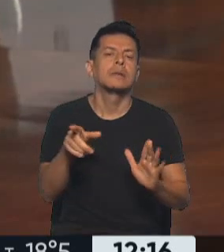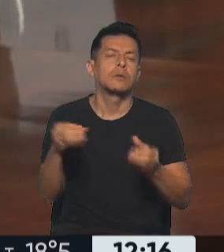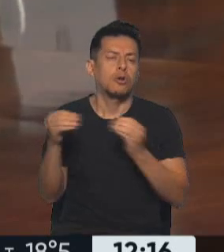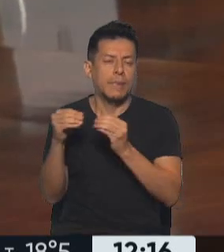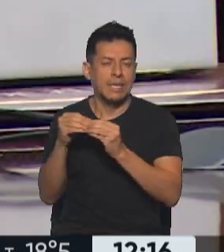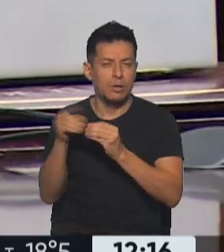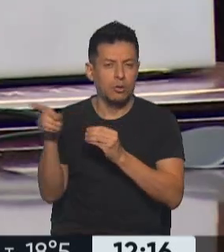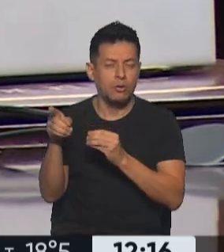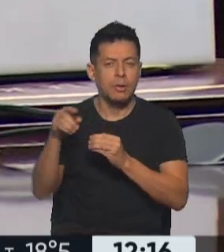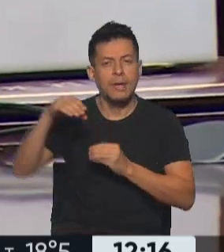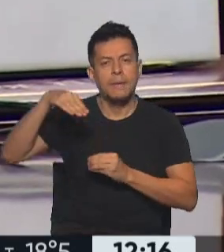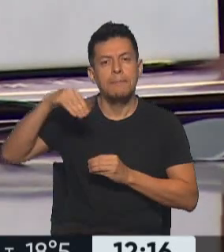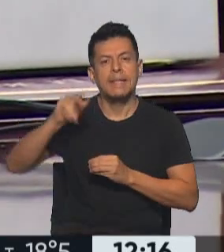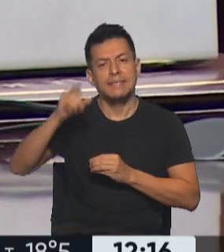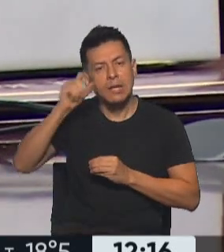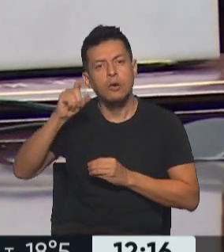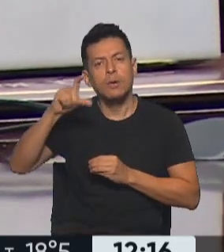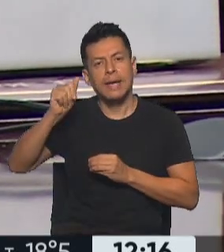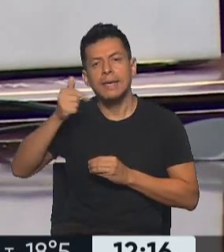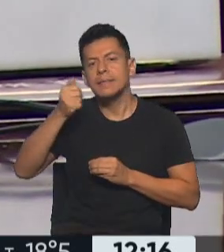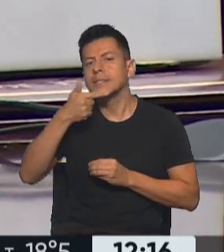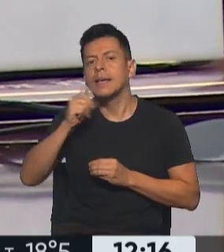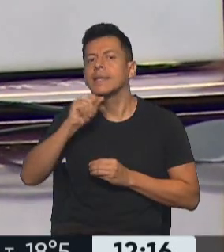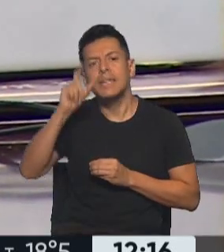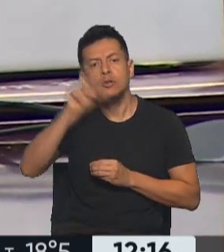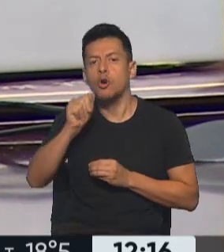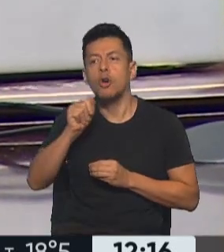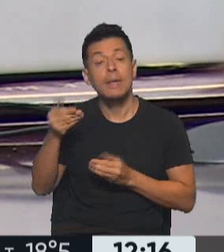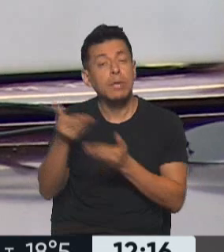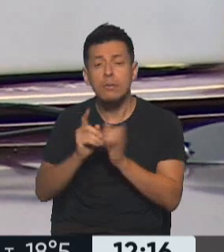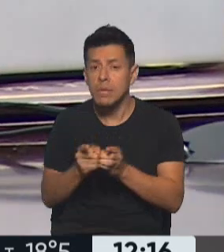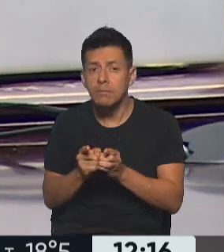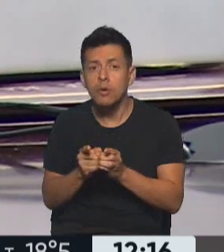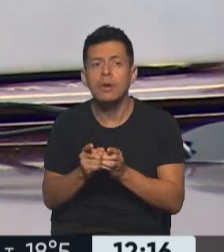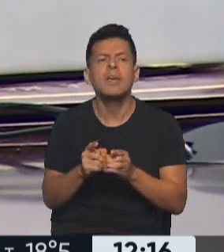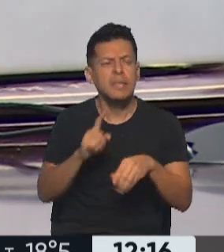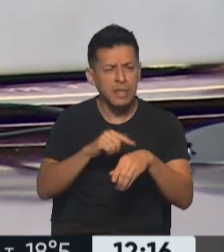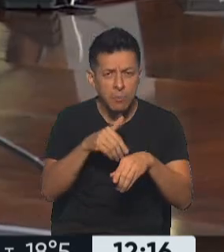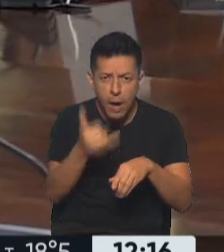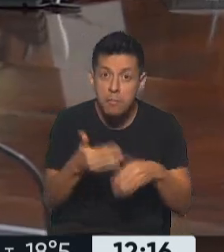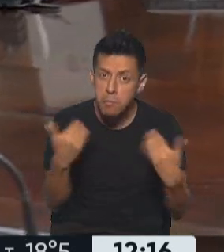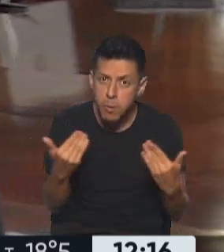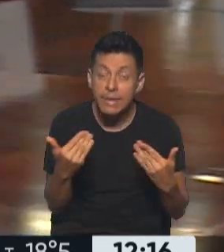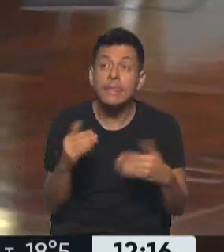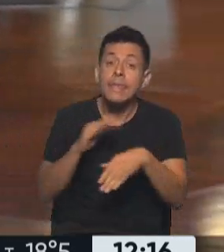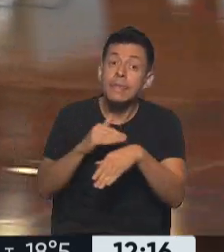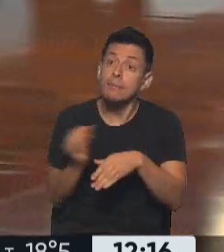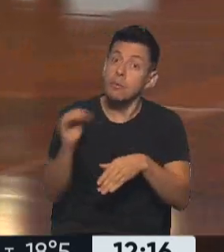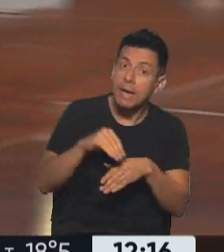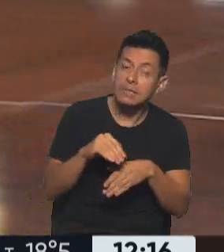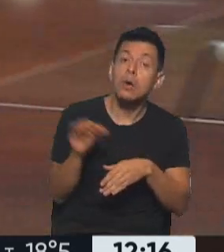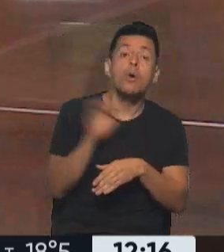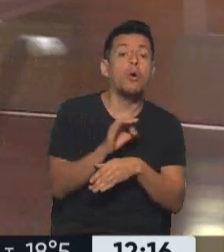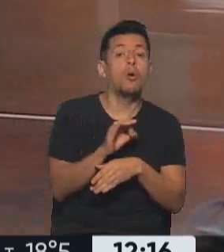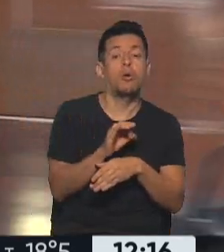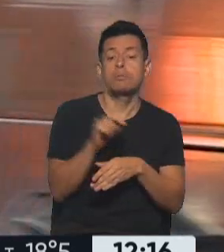compañero de banca Marcelo Casareto, y me parece que todavía hay margen para encauzar institucionalmente el tema. O nos otorga tiempo o entramos en